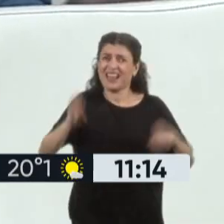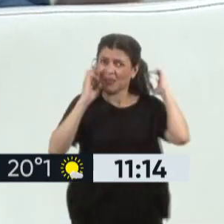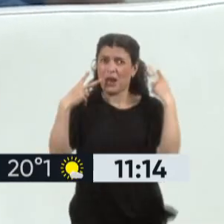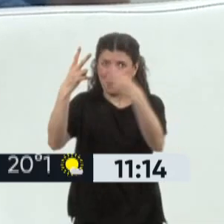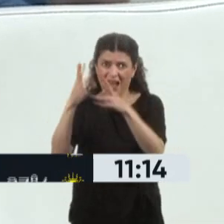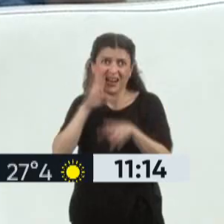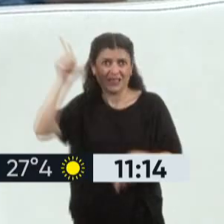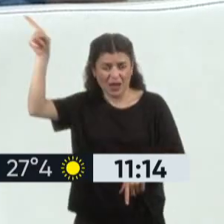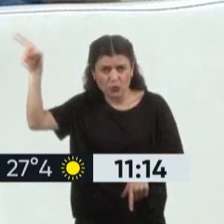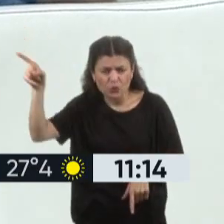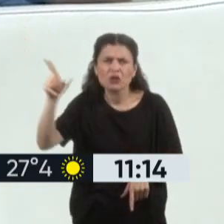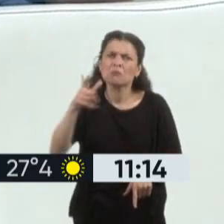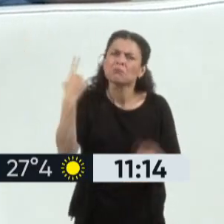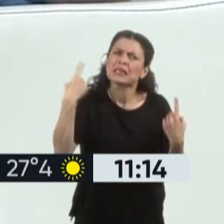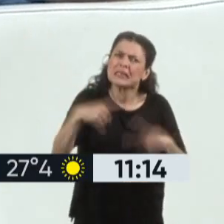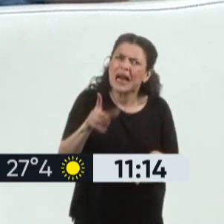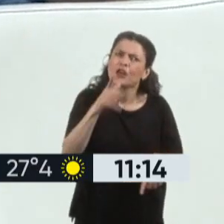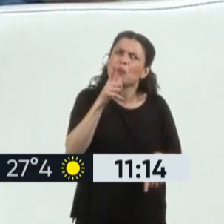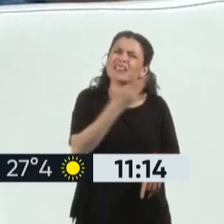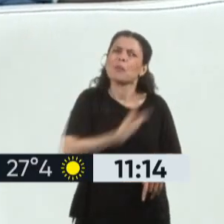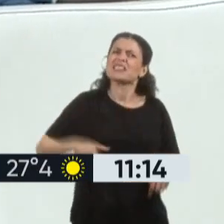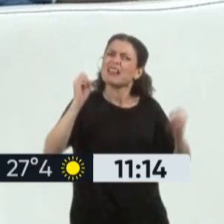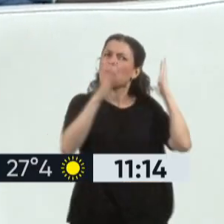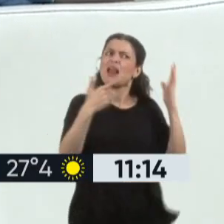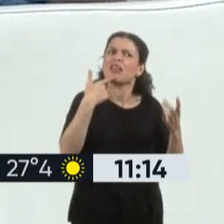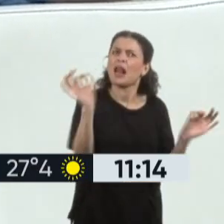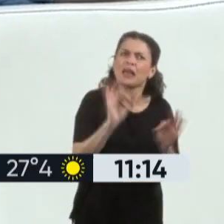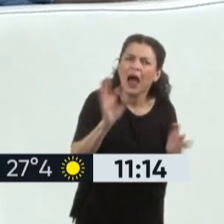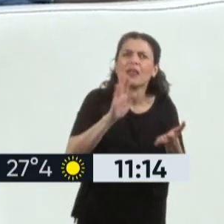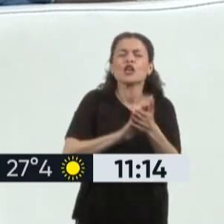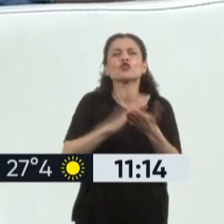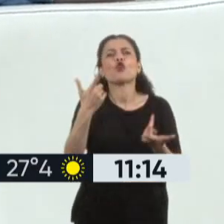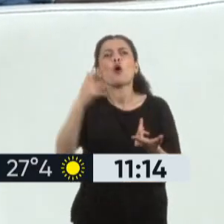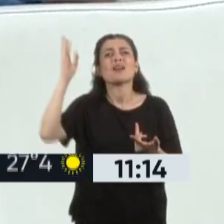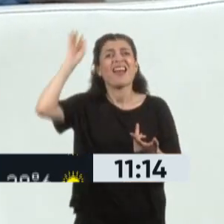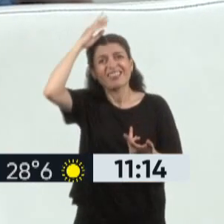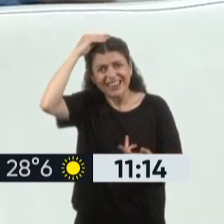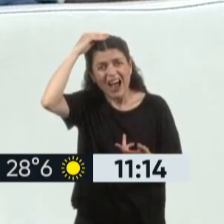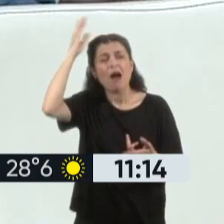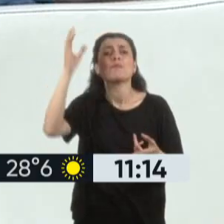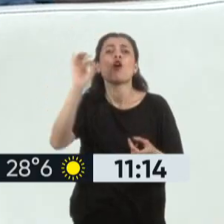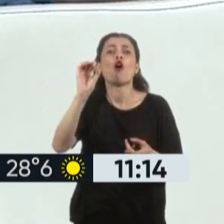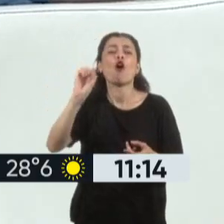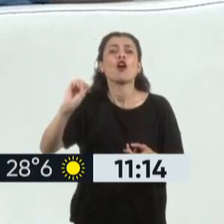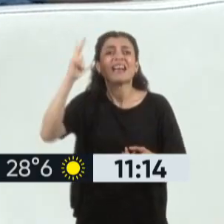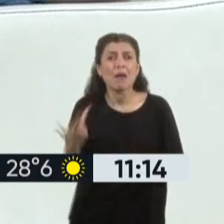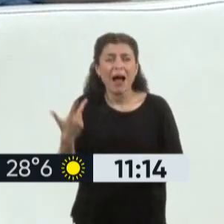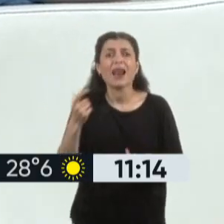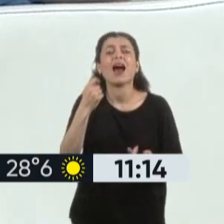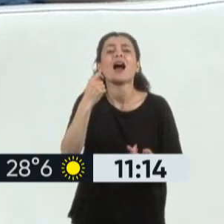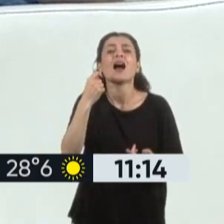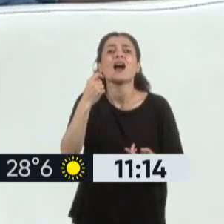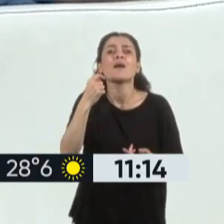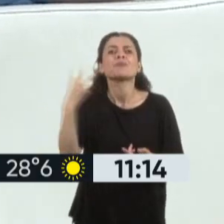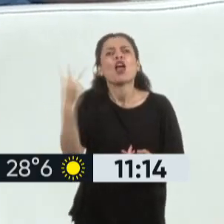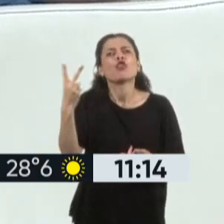el presidente no haya hablado de las elecciones de Estados Unidos ni de Donald Trump o de Kamala Harris. Te quería consultar qué escenario maneja el gobierno,